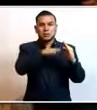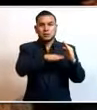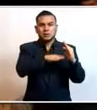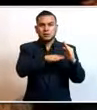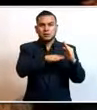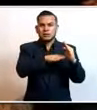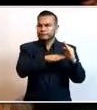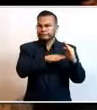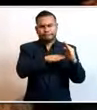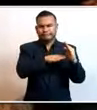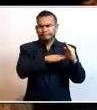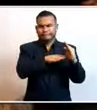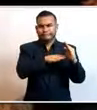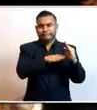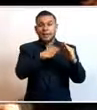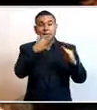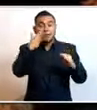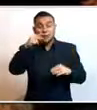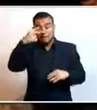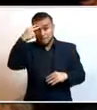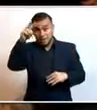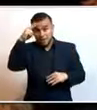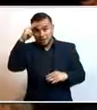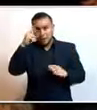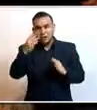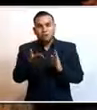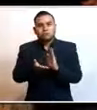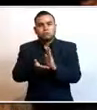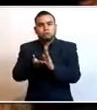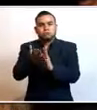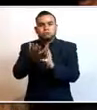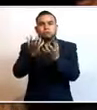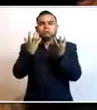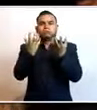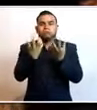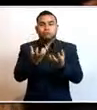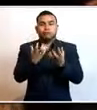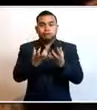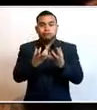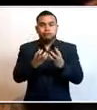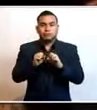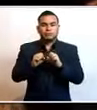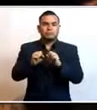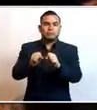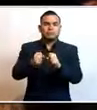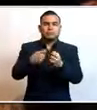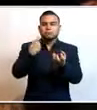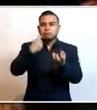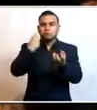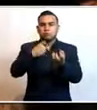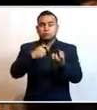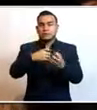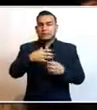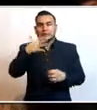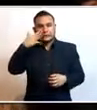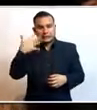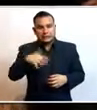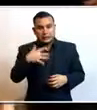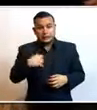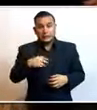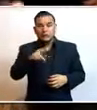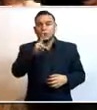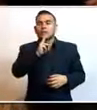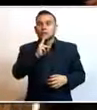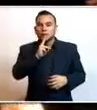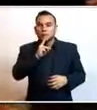cierto. En México ha subido la delincuencia en cuarentena. En Honduras ha subido la delincuencia en cuarentena.